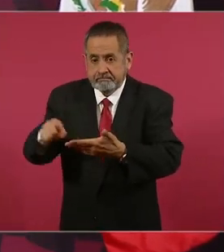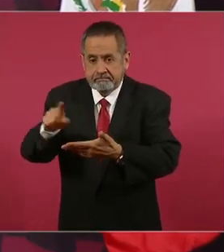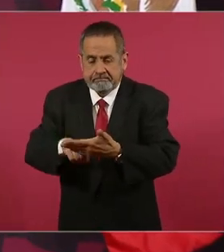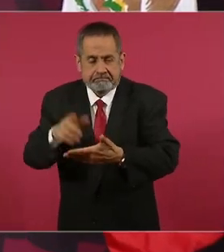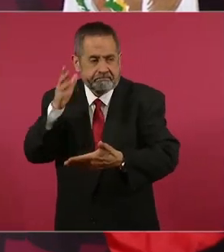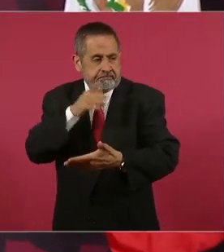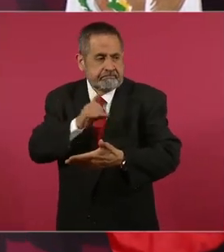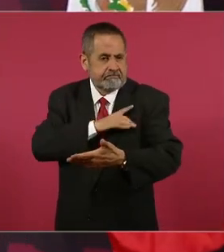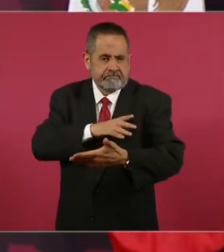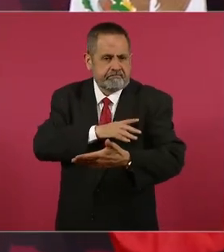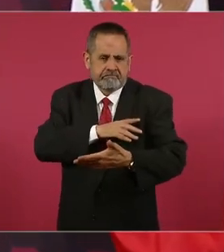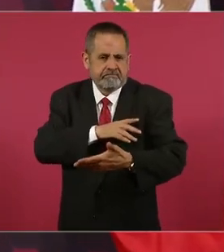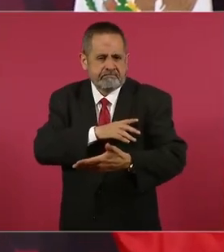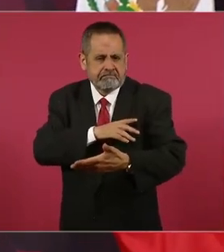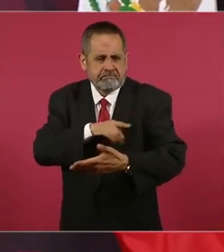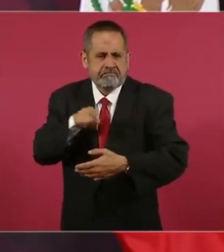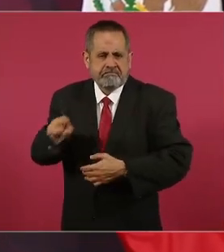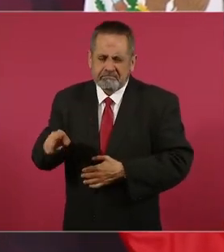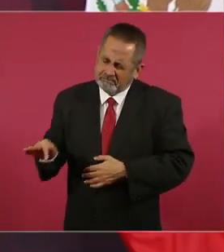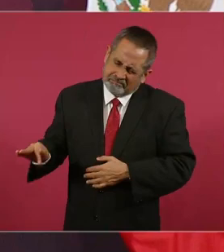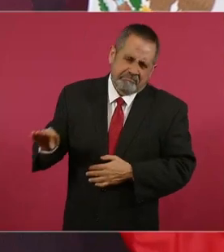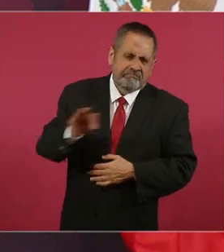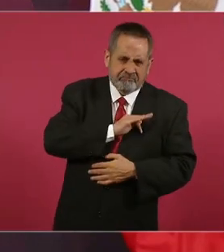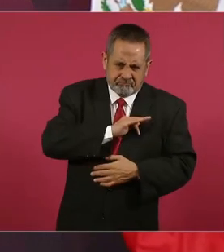Y sin embargo, la gente salió a votar